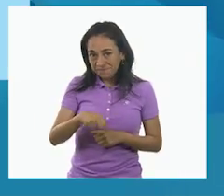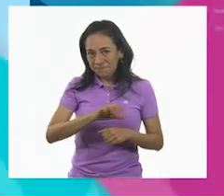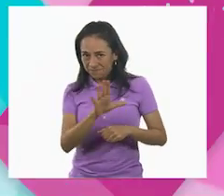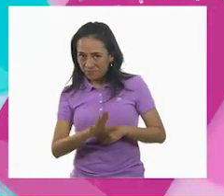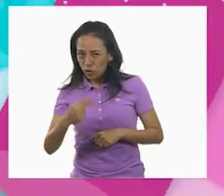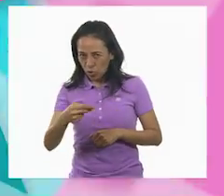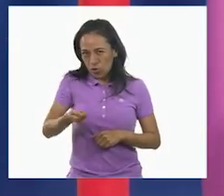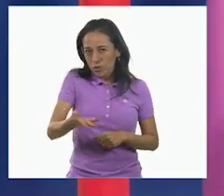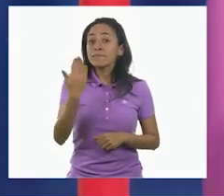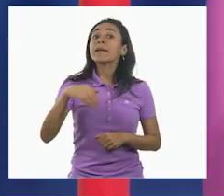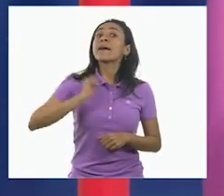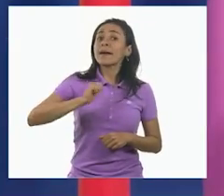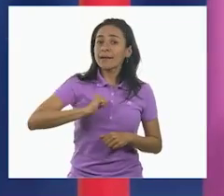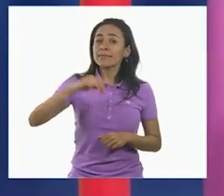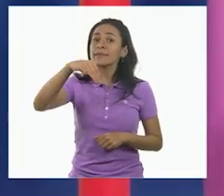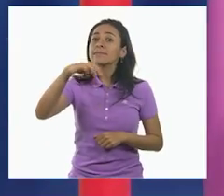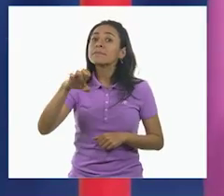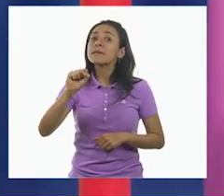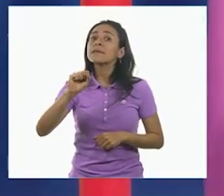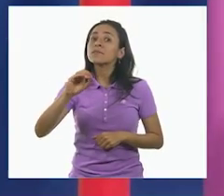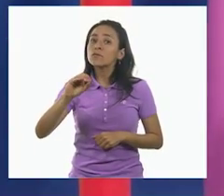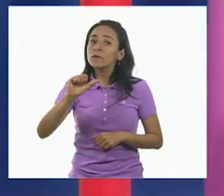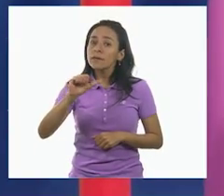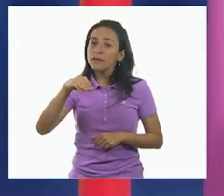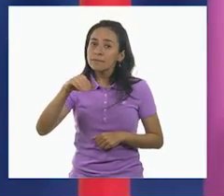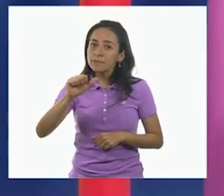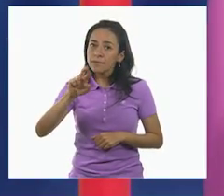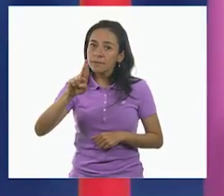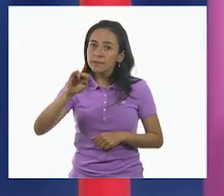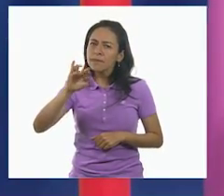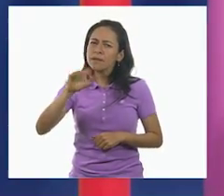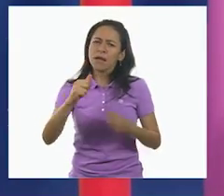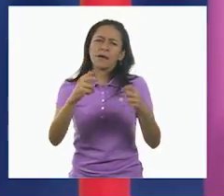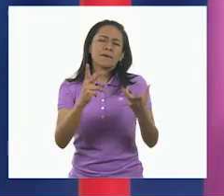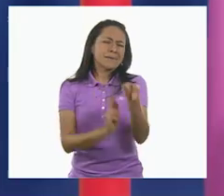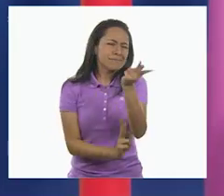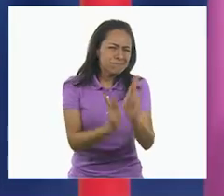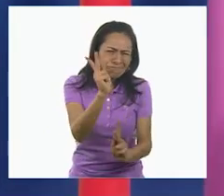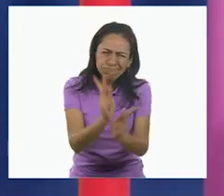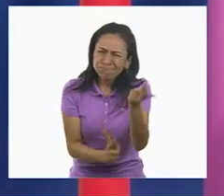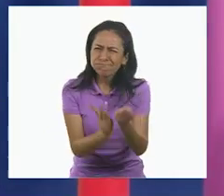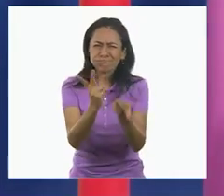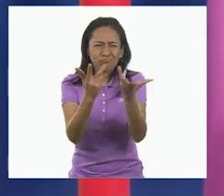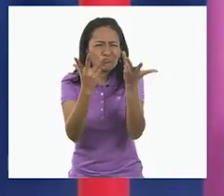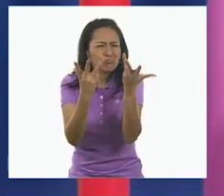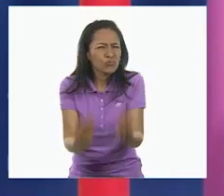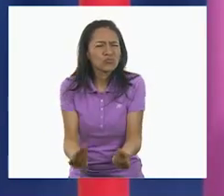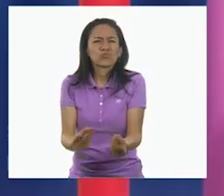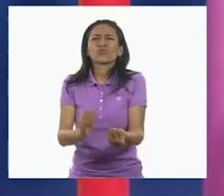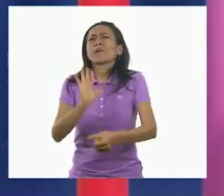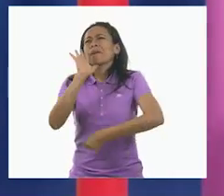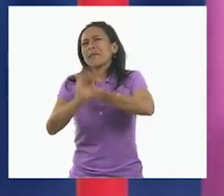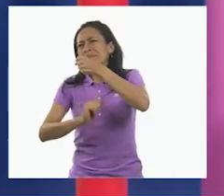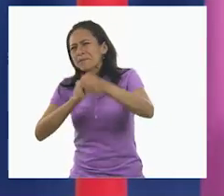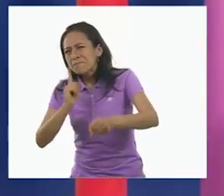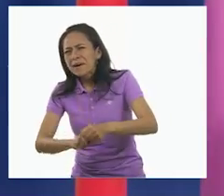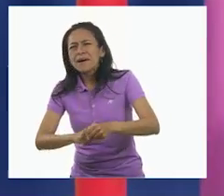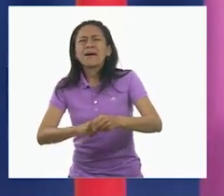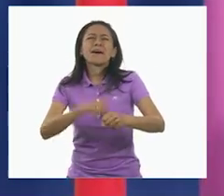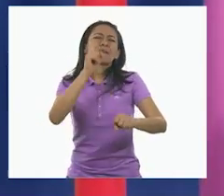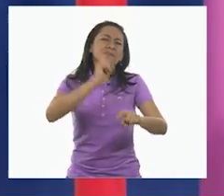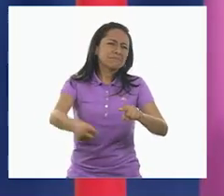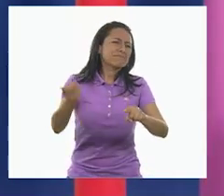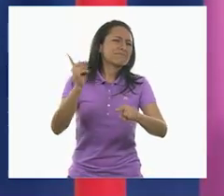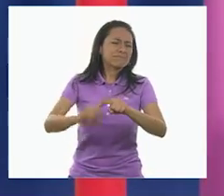encontrar mucha vegetación, mucha agua, muchos animales, mejores condiciones de vida.